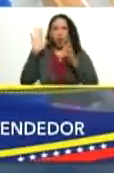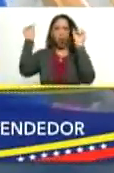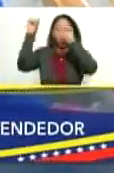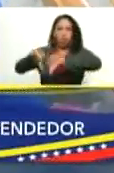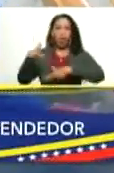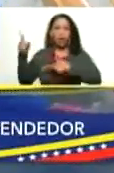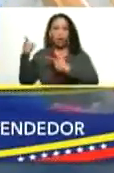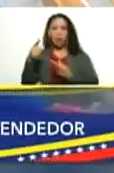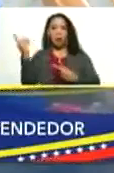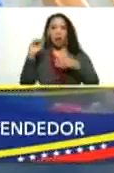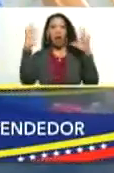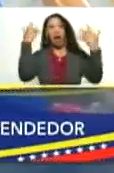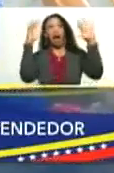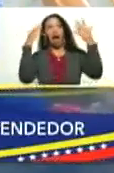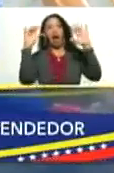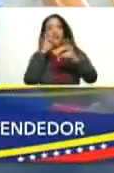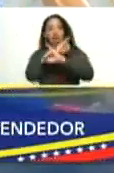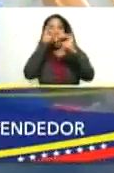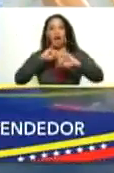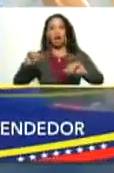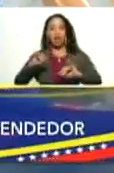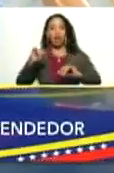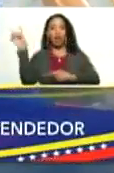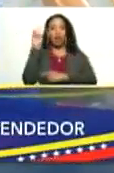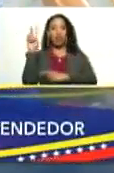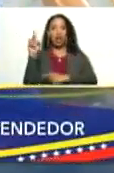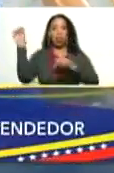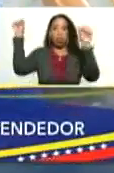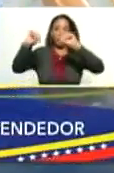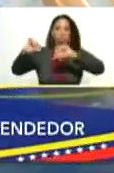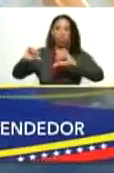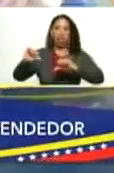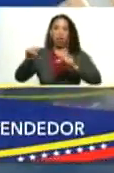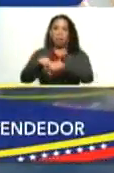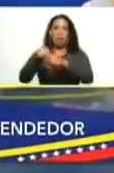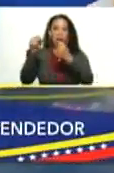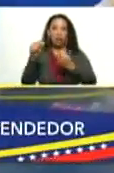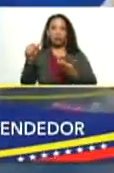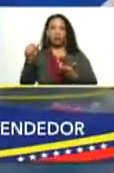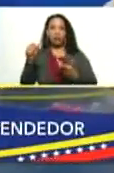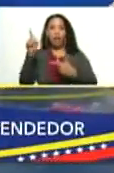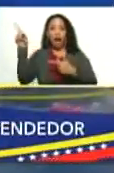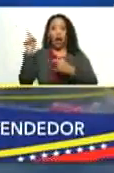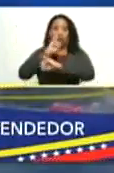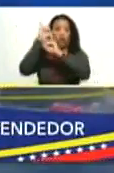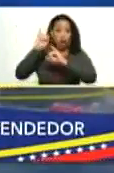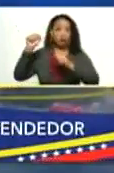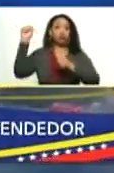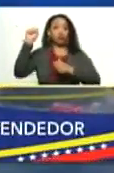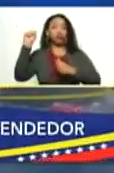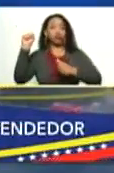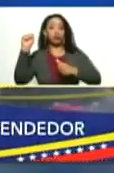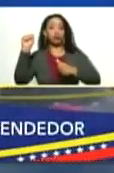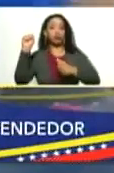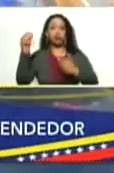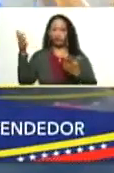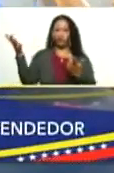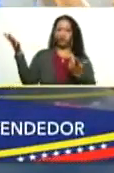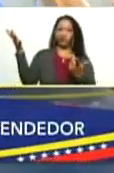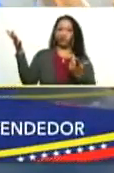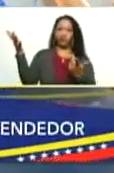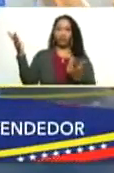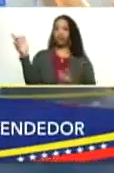estén aplaudiendo y felices. Venezuela tiene que estar paupérrima, destruida. Entonces ellos están felices. ¿Ah?